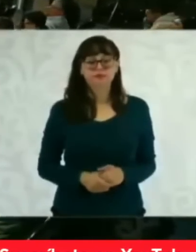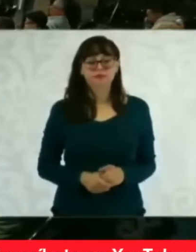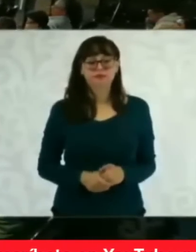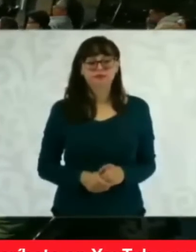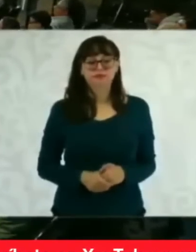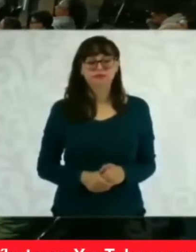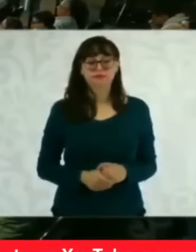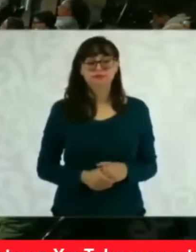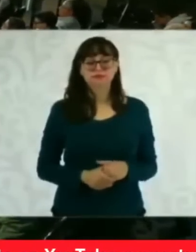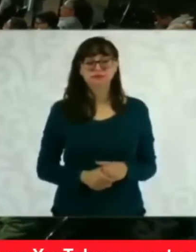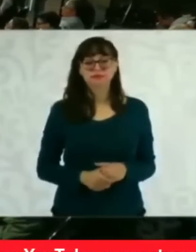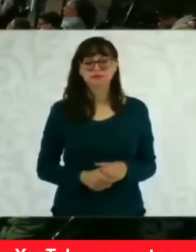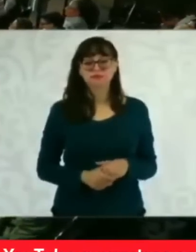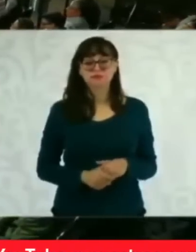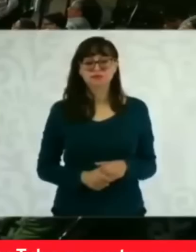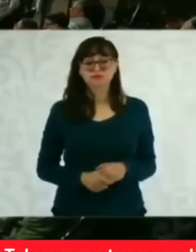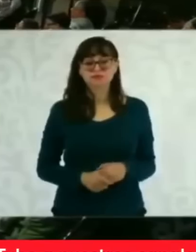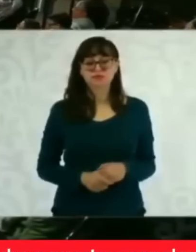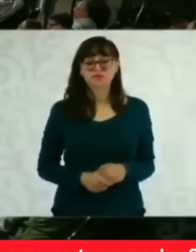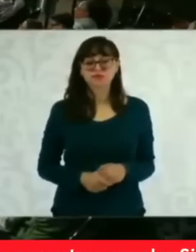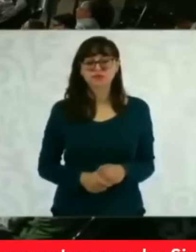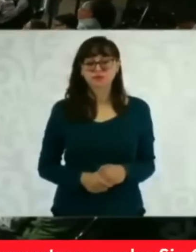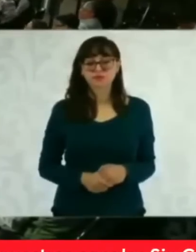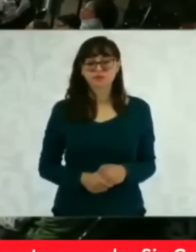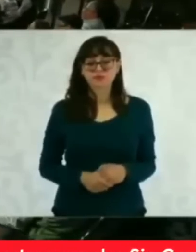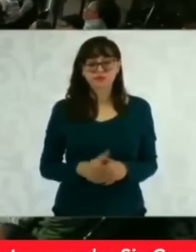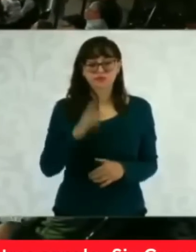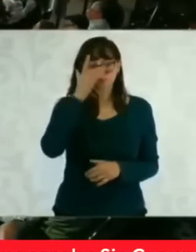Miren lo que me encontré.